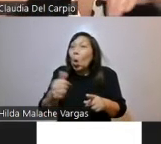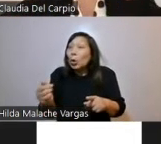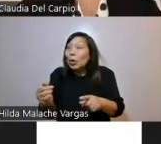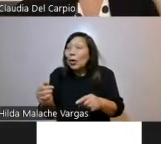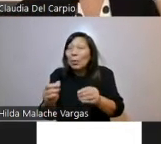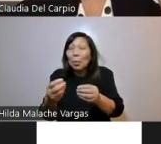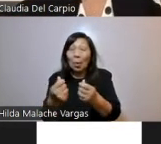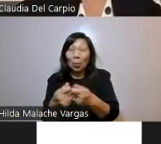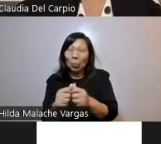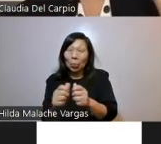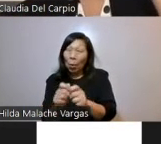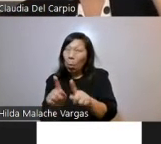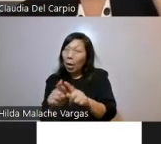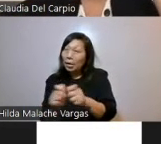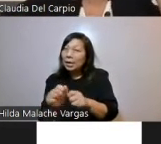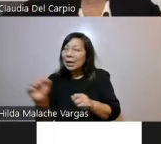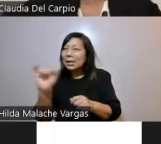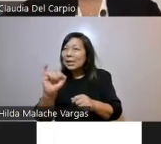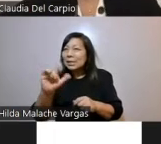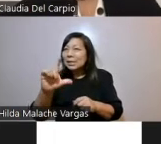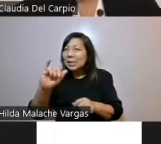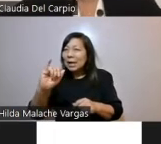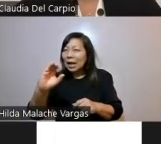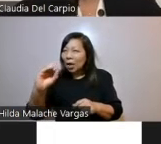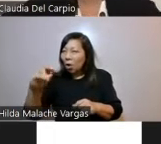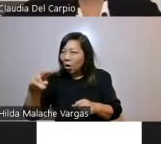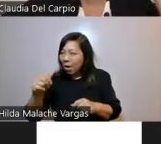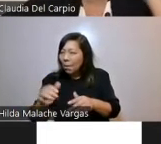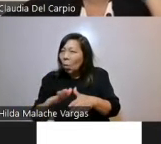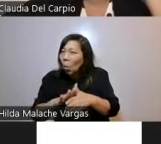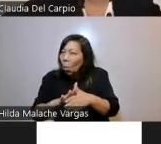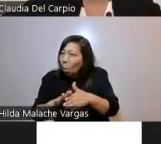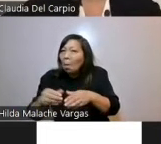un efecto más duradero. Si lo usas solo por placer, por juego,